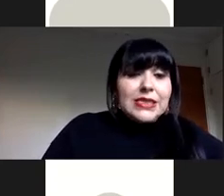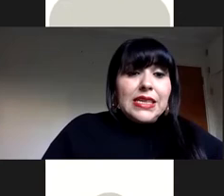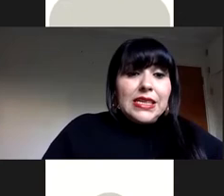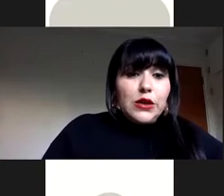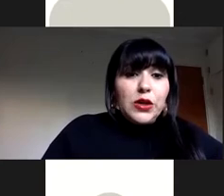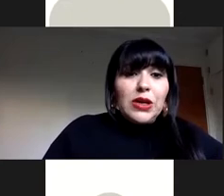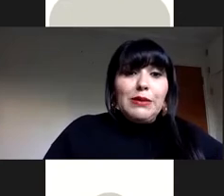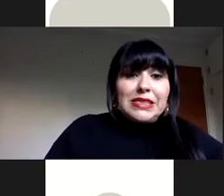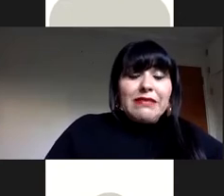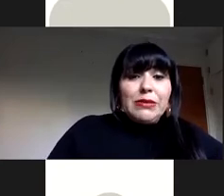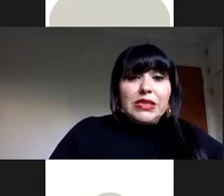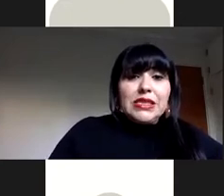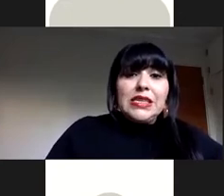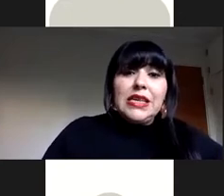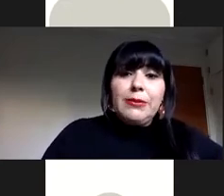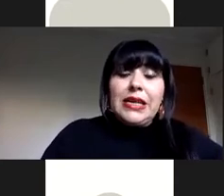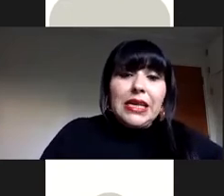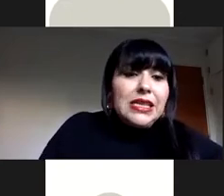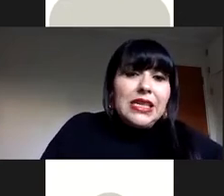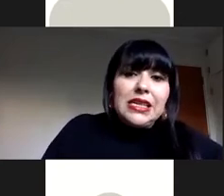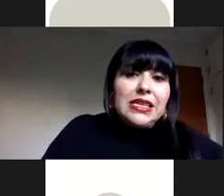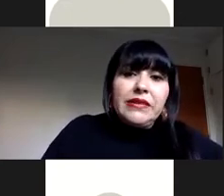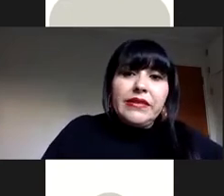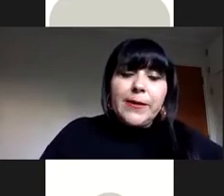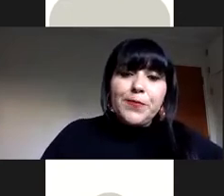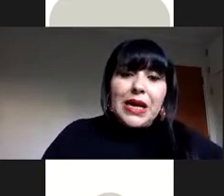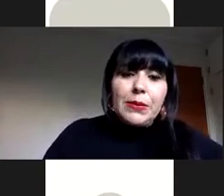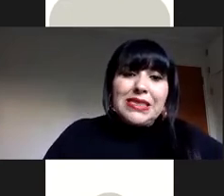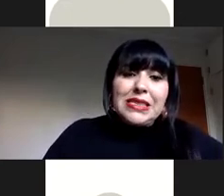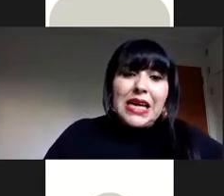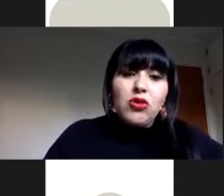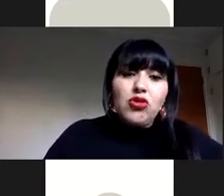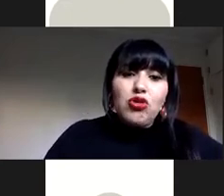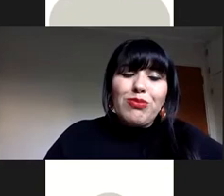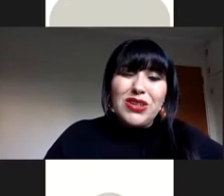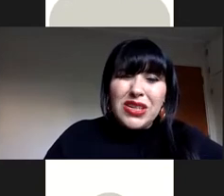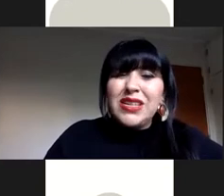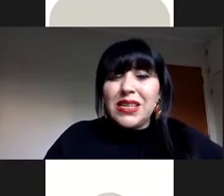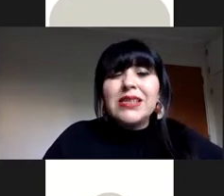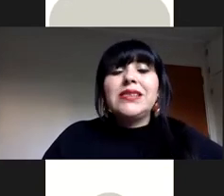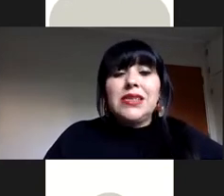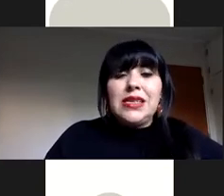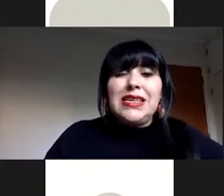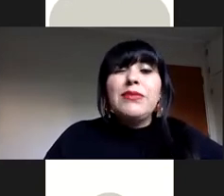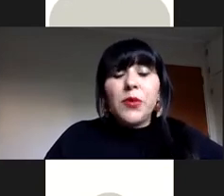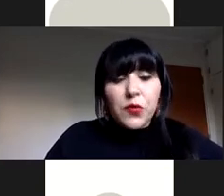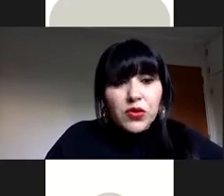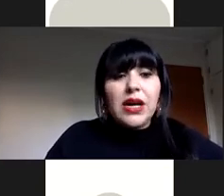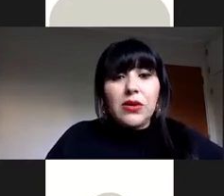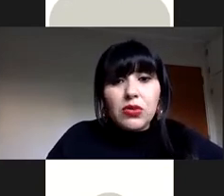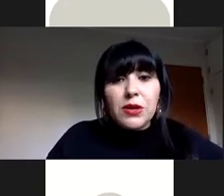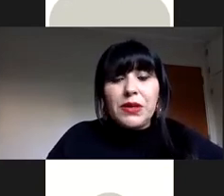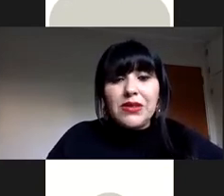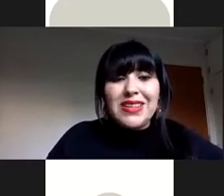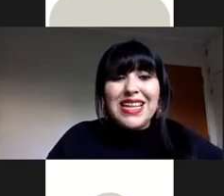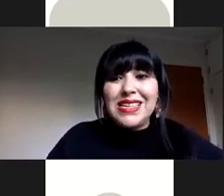También se identificó que lamentablemente América Latina y el Caribe ha presentado mayores grietas y más profundas